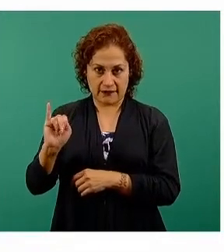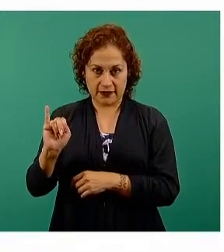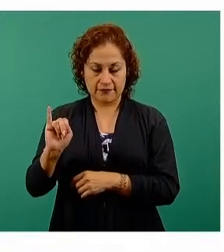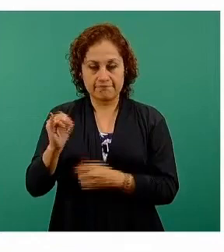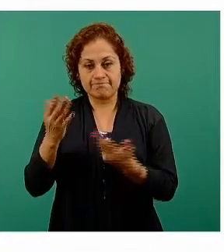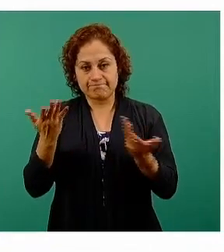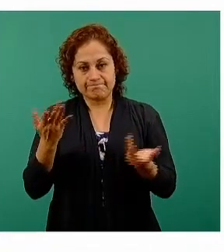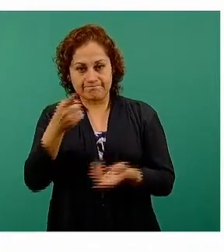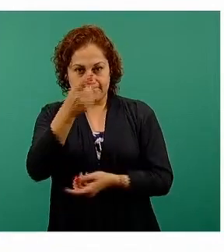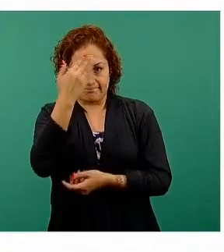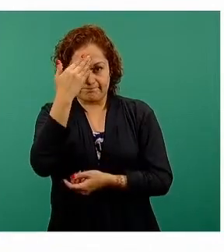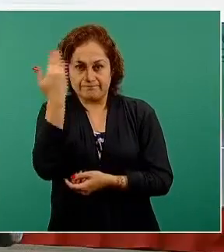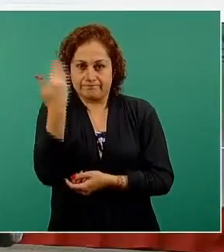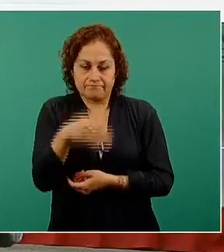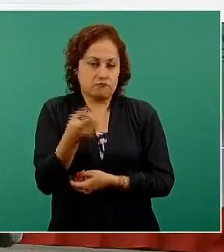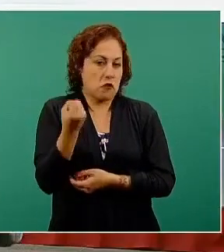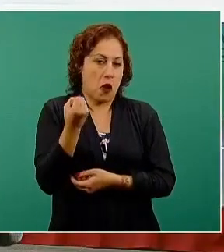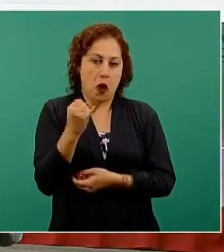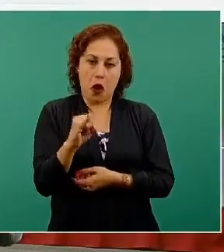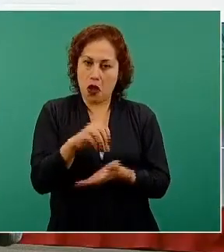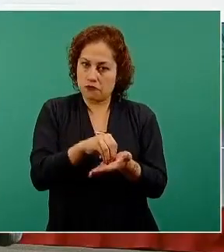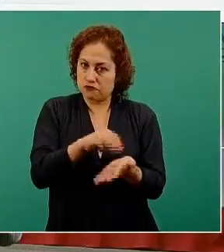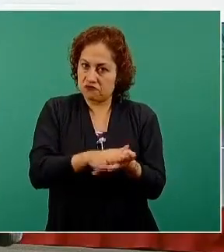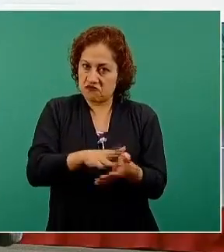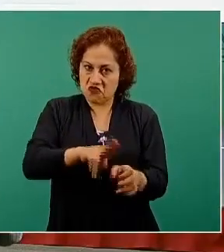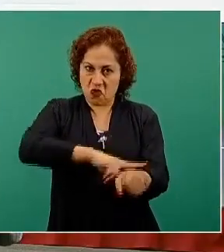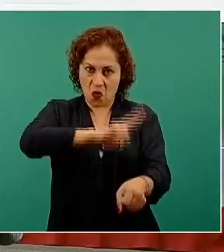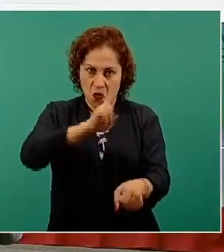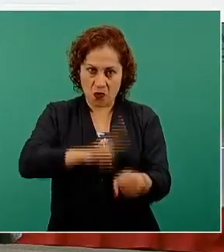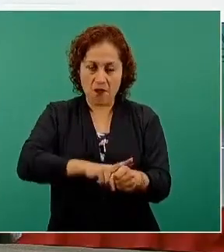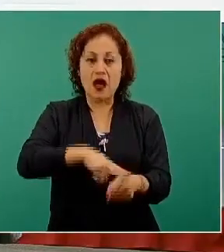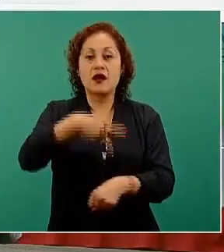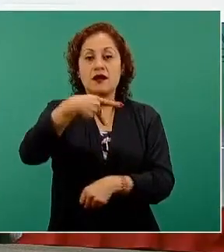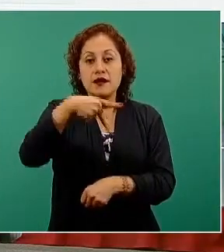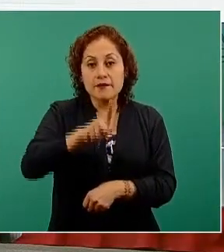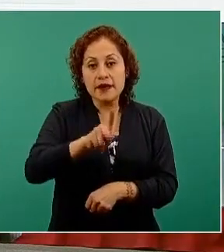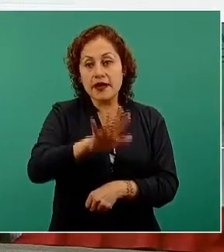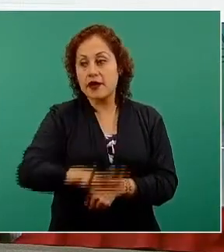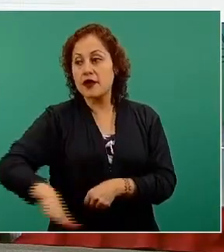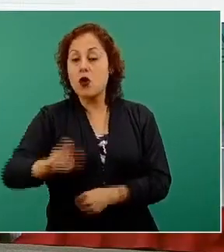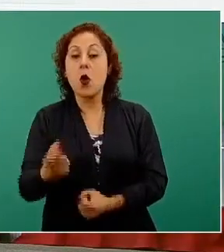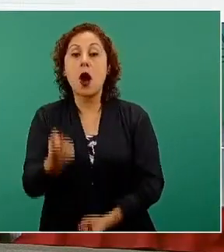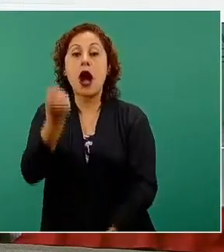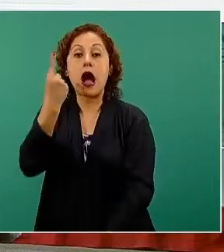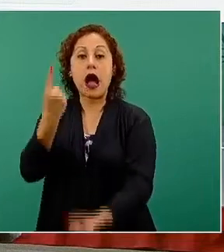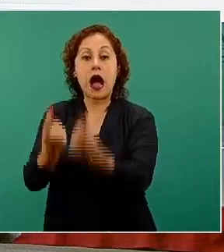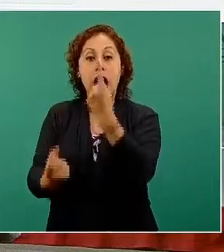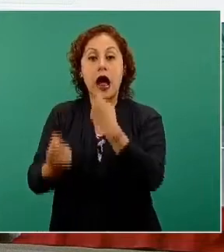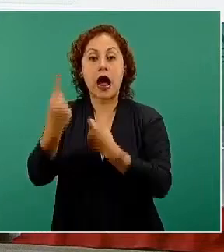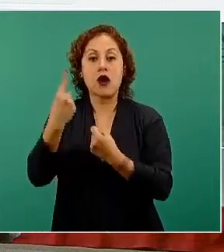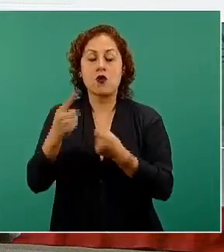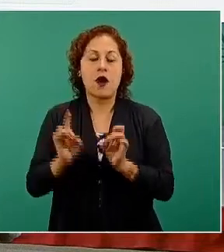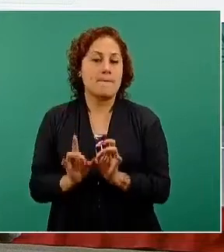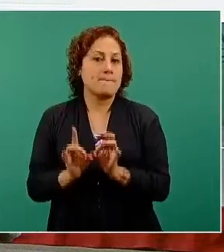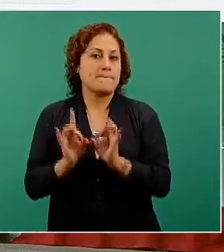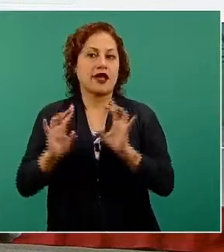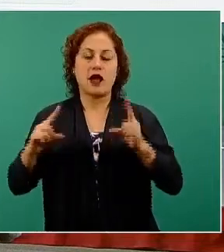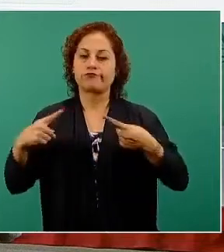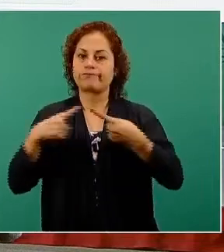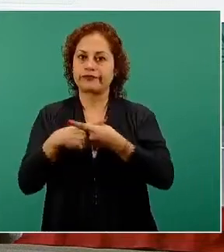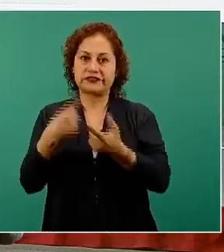sabemos que esos siempre van a estar subestimados, ¿no? Lo que sí esperamos es que los casos graves que requieren algún tipo de